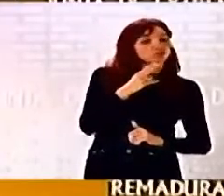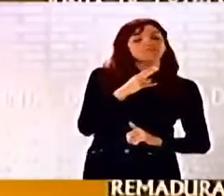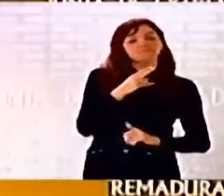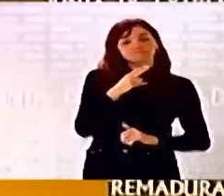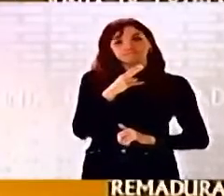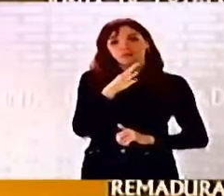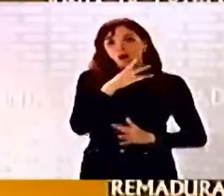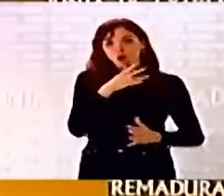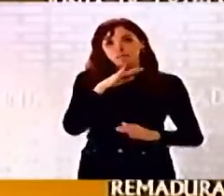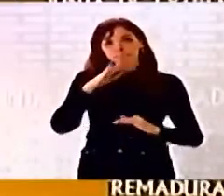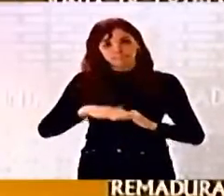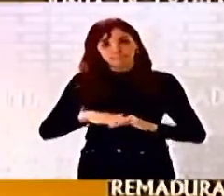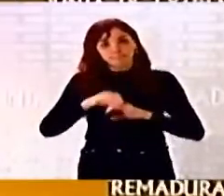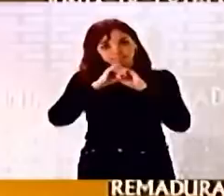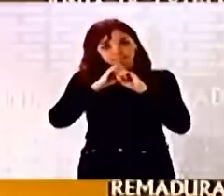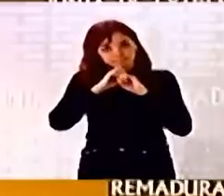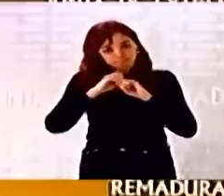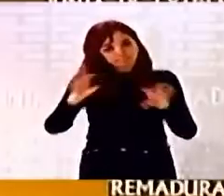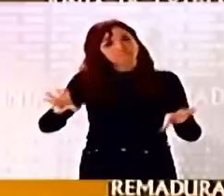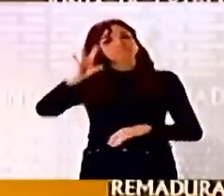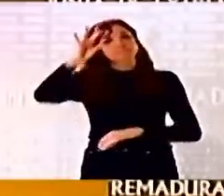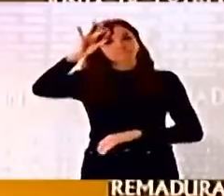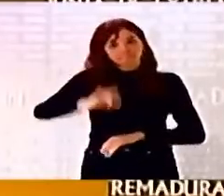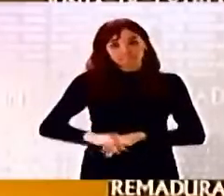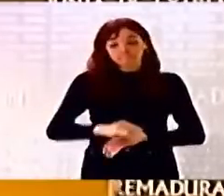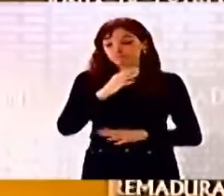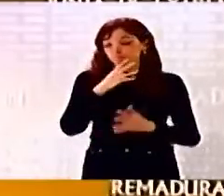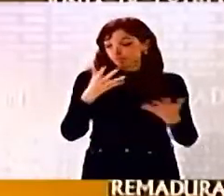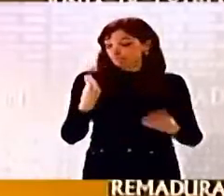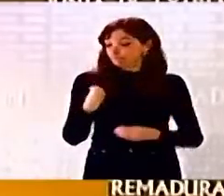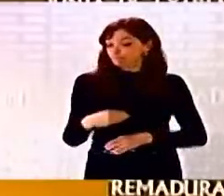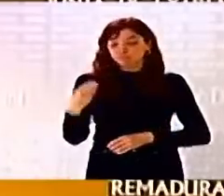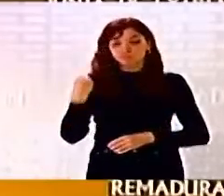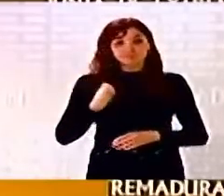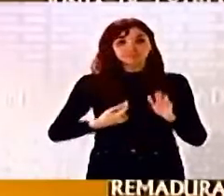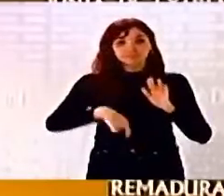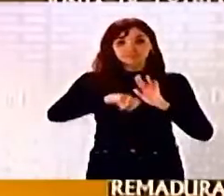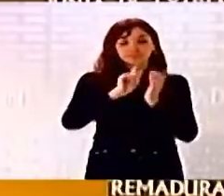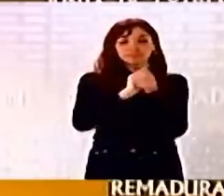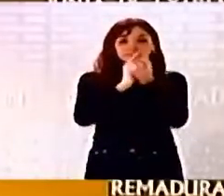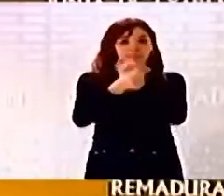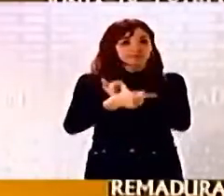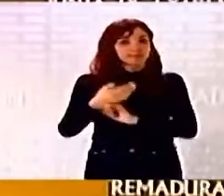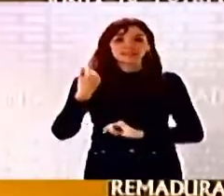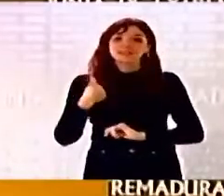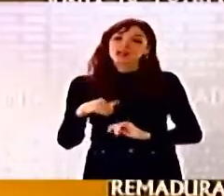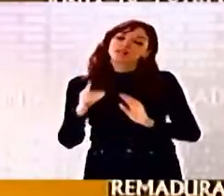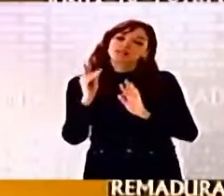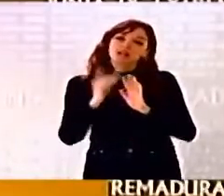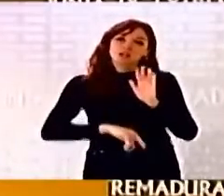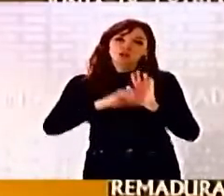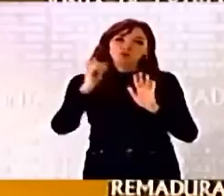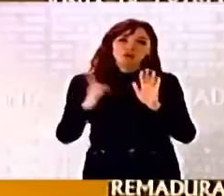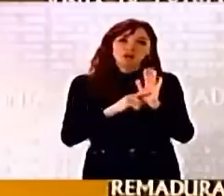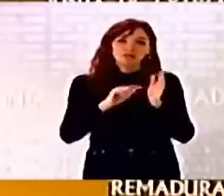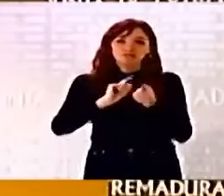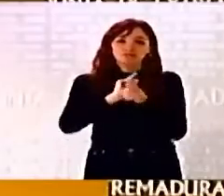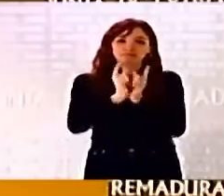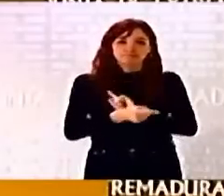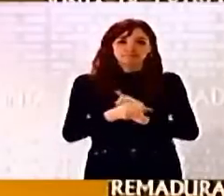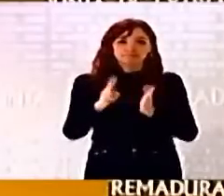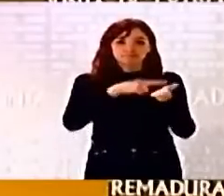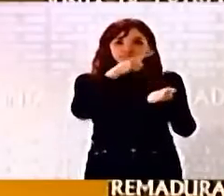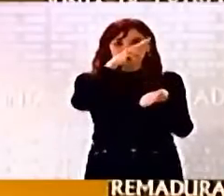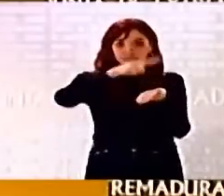la refrendación del mismo en estos términos y con la modificación, con la aprobación del decreto ley que modifica, por tanto, y